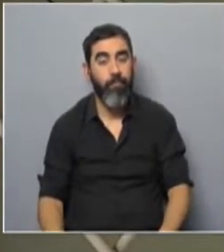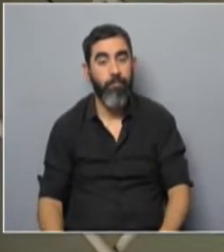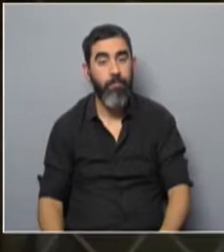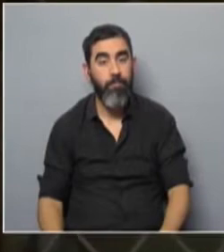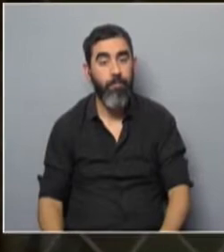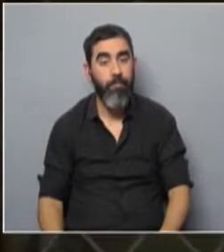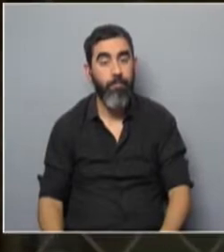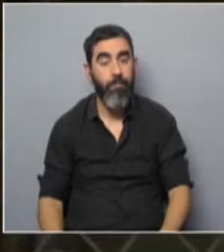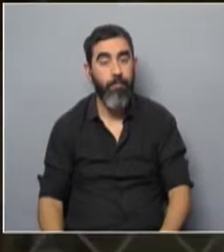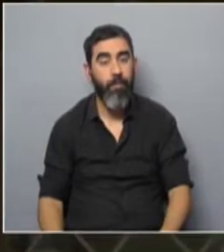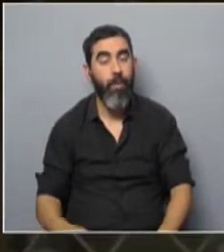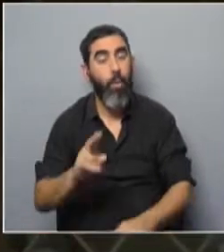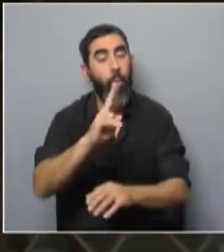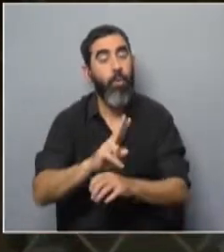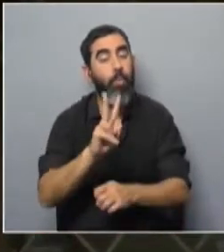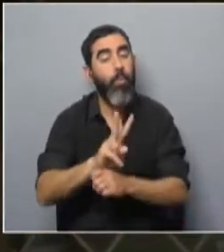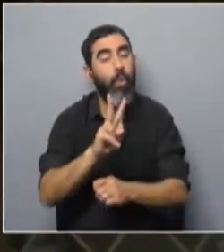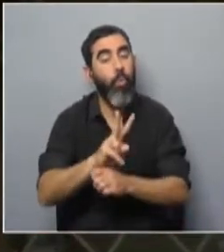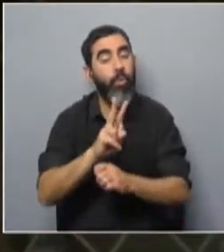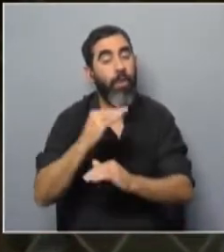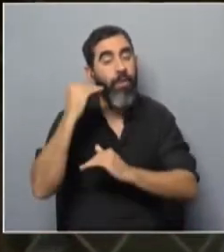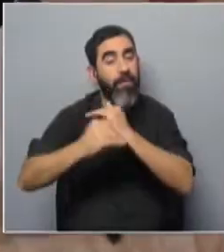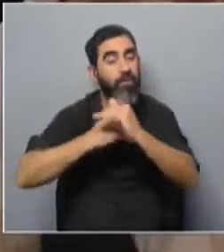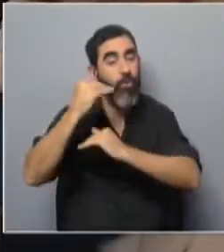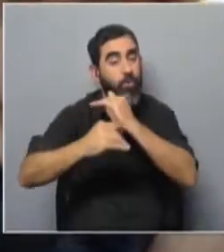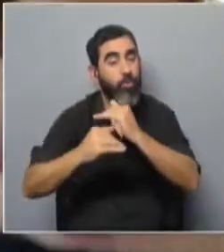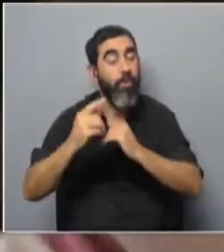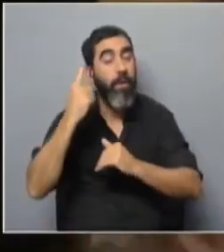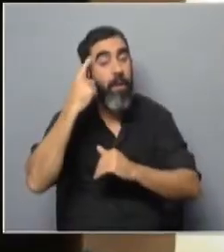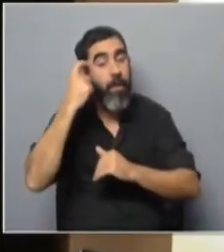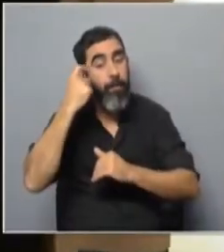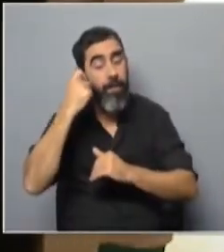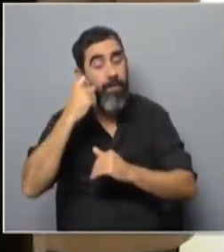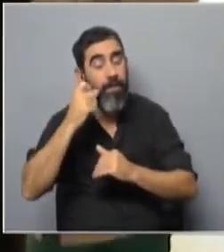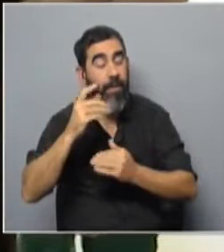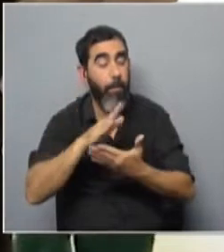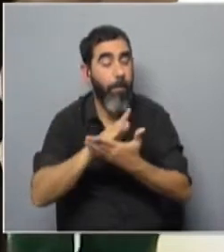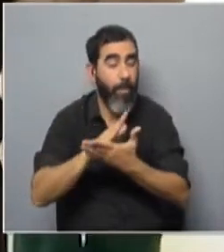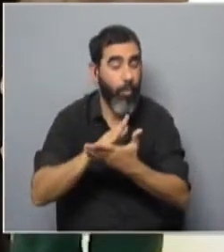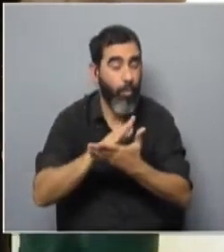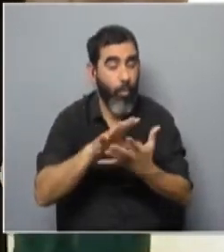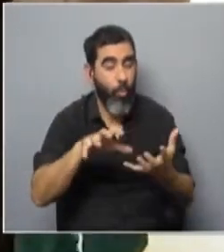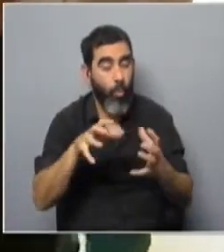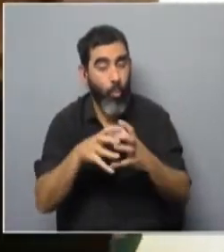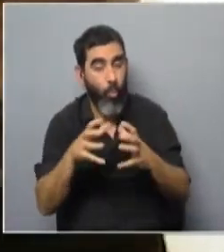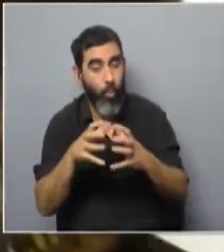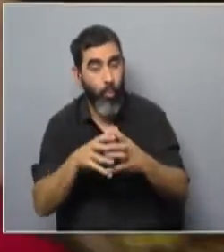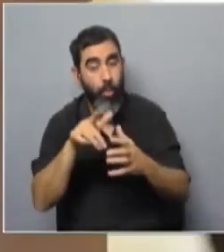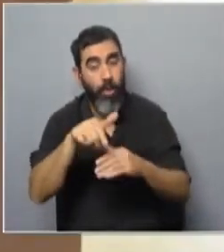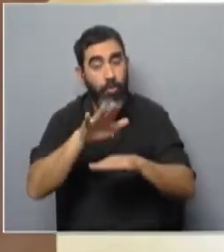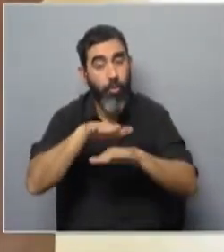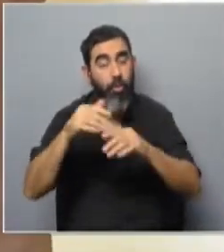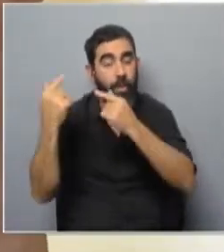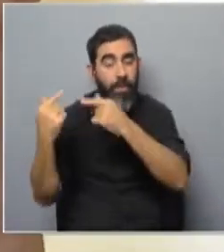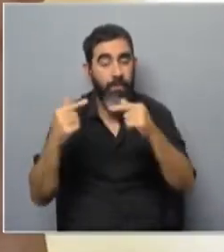Y el patrón que usamos para medir habitualmente el desarrollo tiene que ver con la experiencia de los sectores medios. Y claramente, estos niños tienen otro